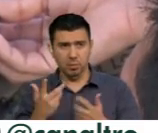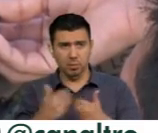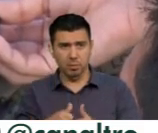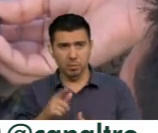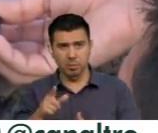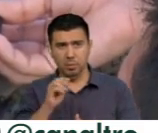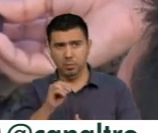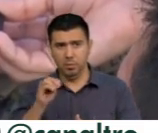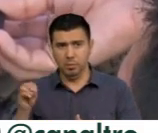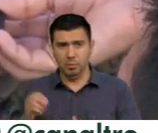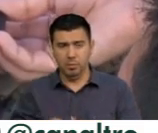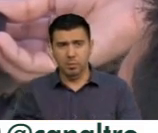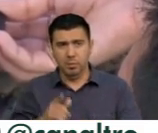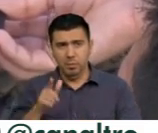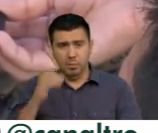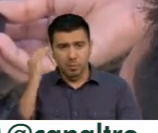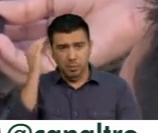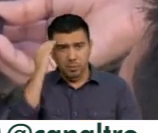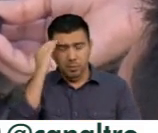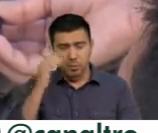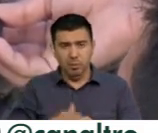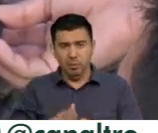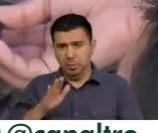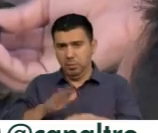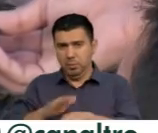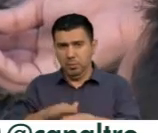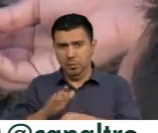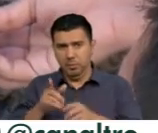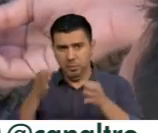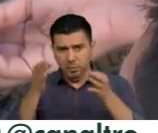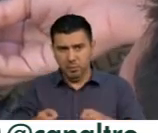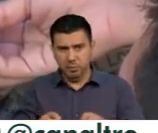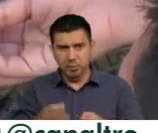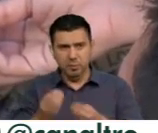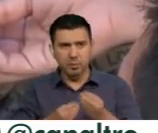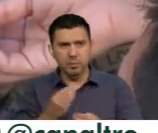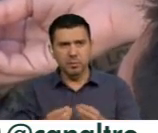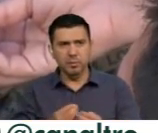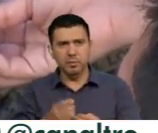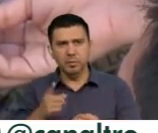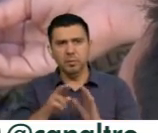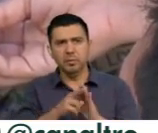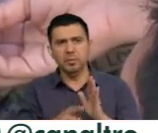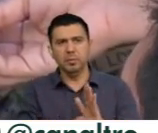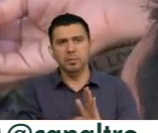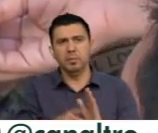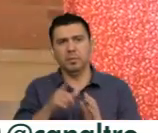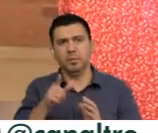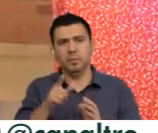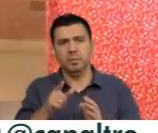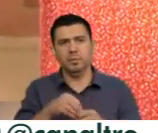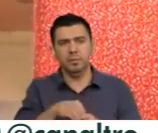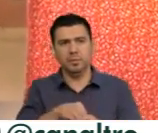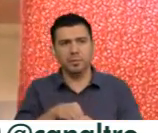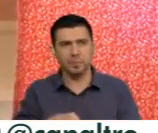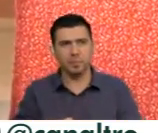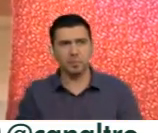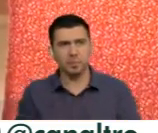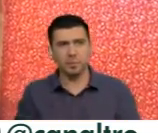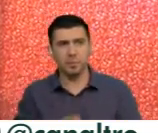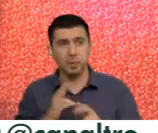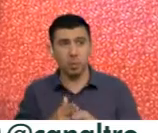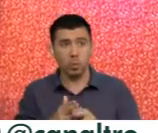para generar esta conciencia y que ellos a su vez hagan cumplir la norma a los pasajeros que transportan. Con la campaña